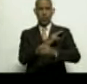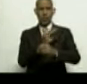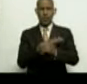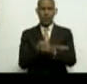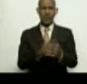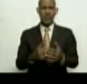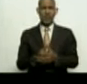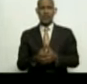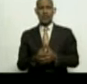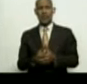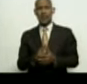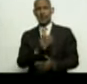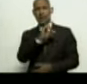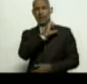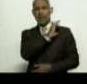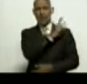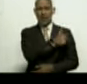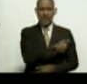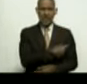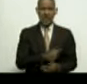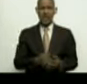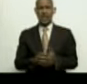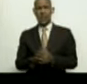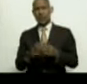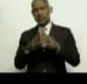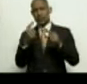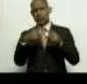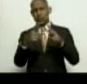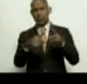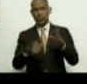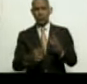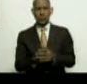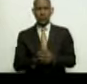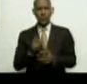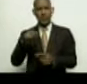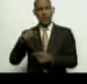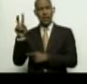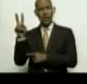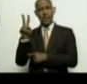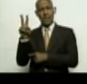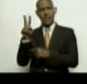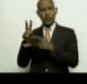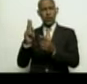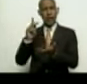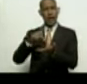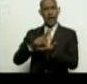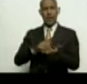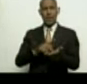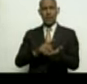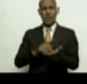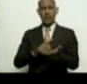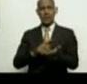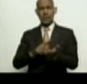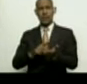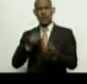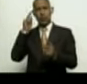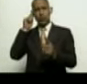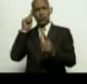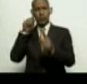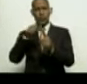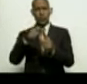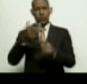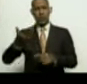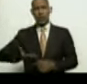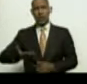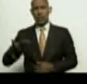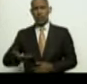Medio Oriente y donde el petróleo es un elemento esencial, donde Venezuela tiene una participación y un punto